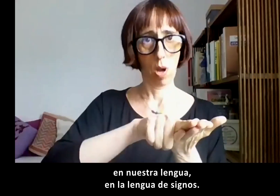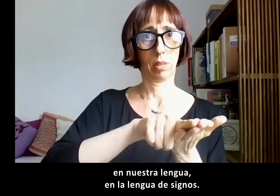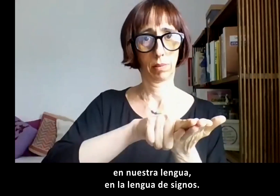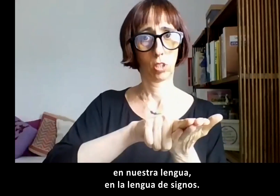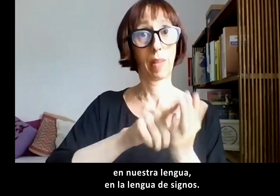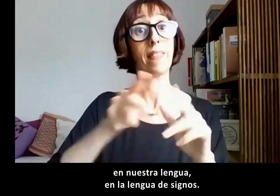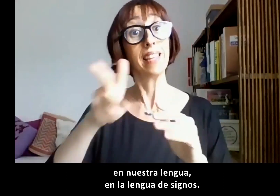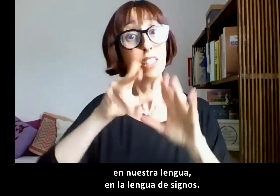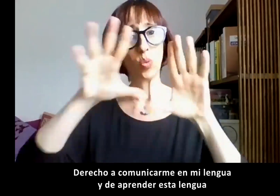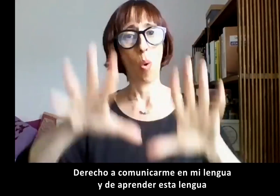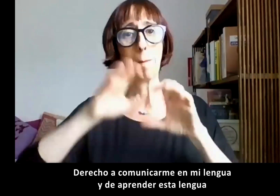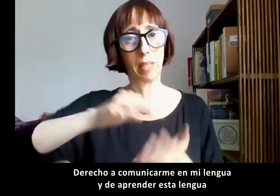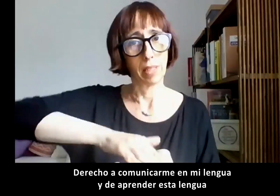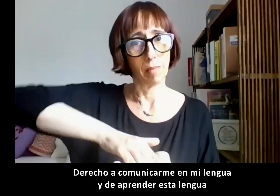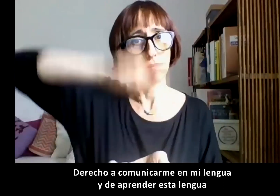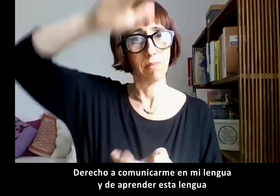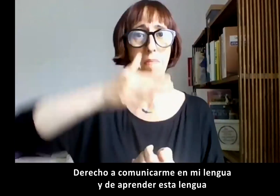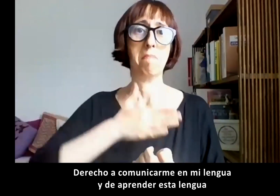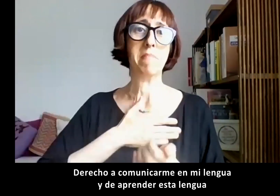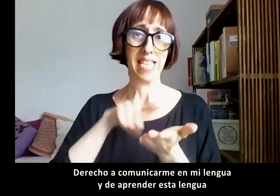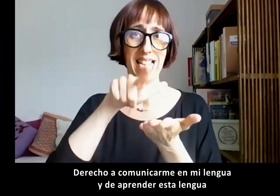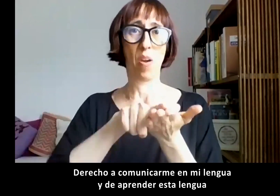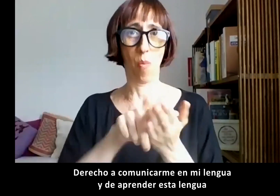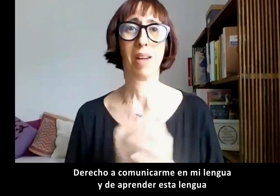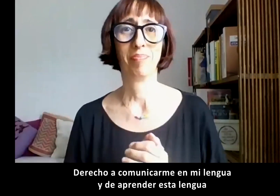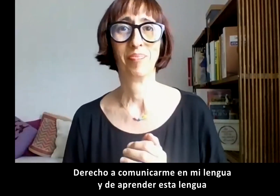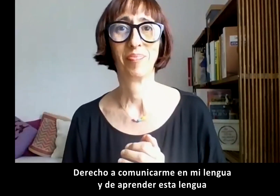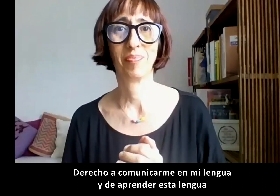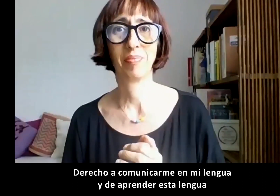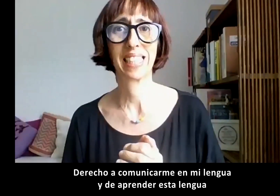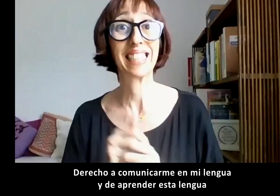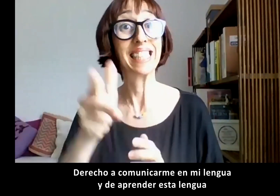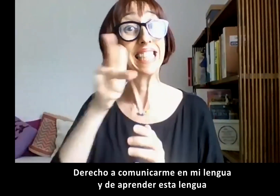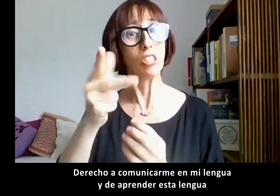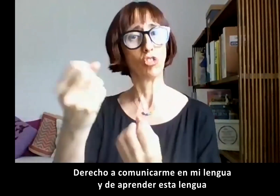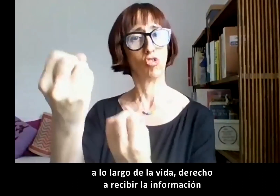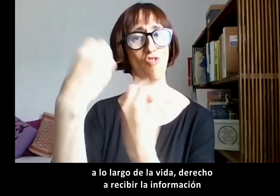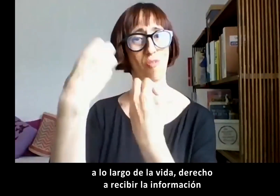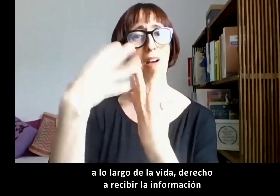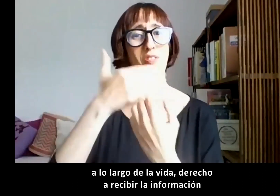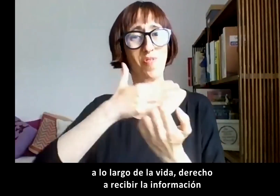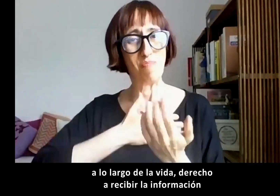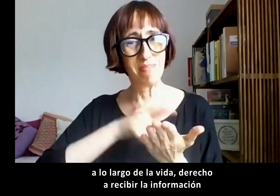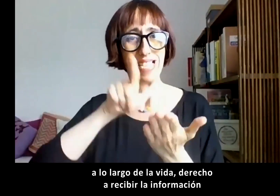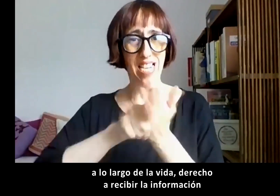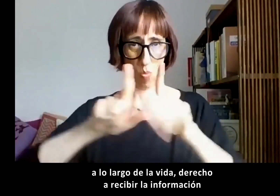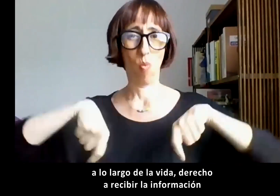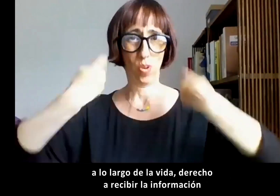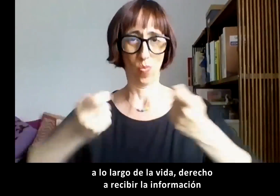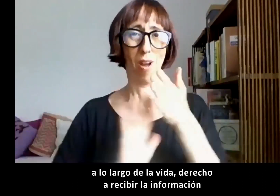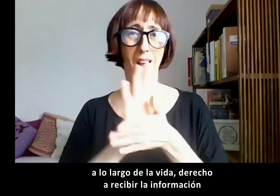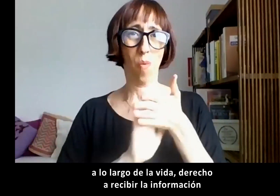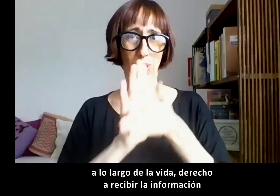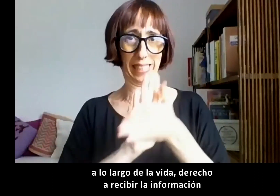el derecho a comunicarme en mi lengua y de aprender esta lengua a lo largo de la vida, el derecho a recibir